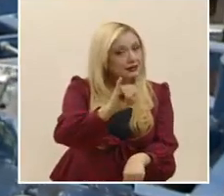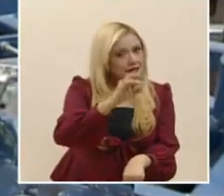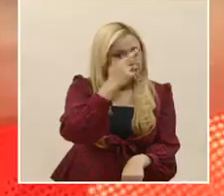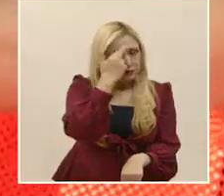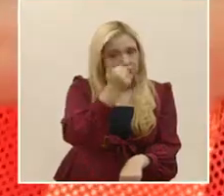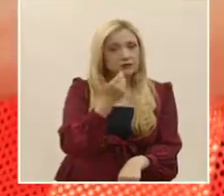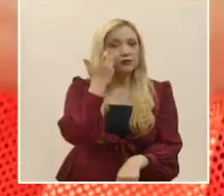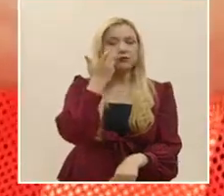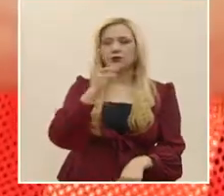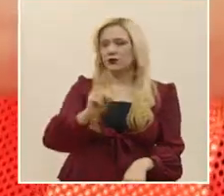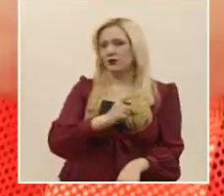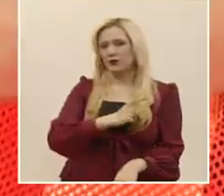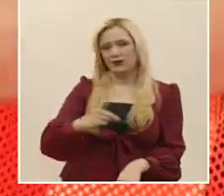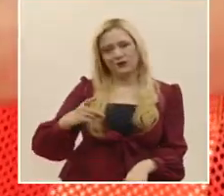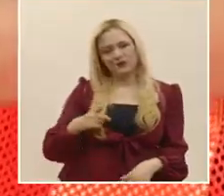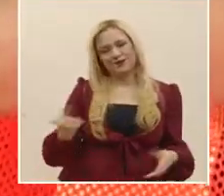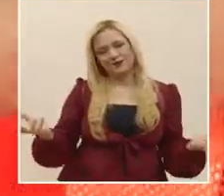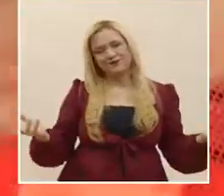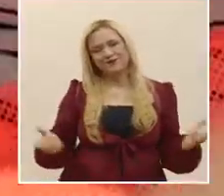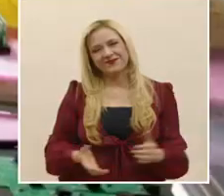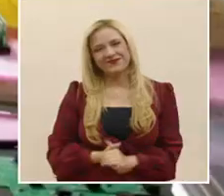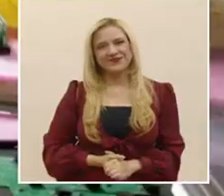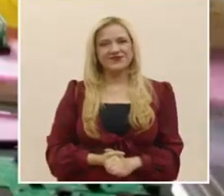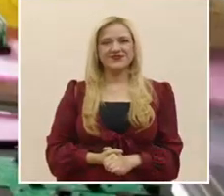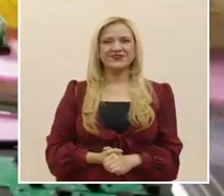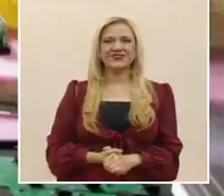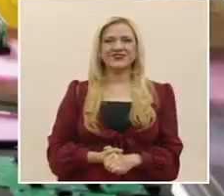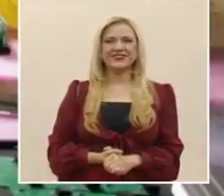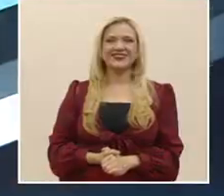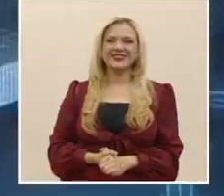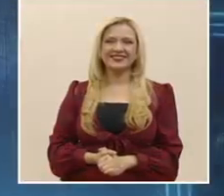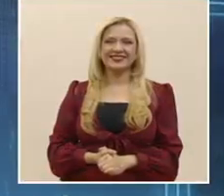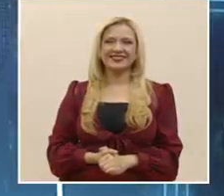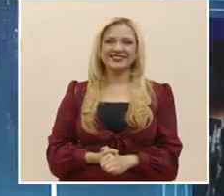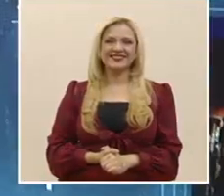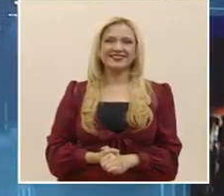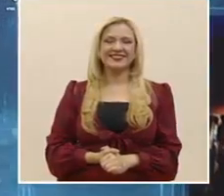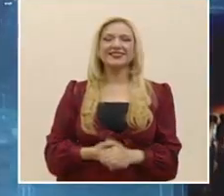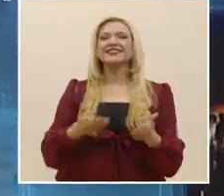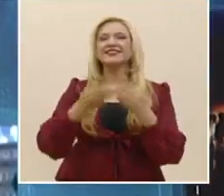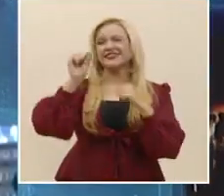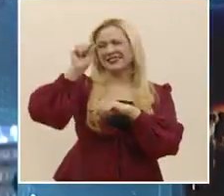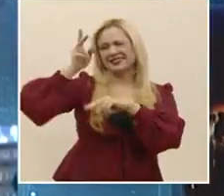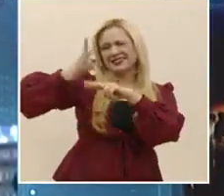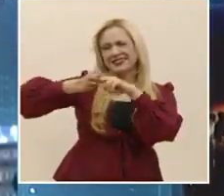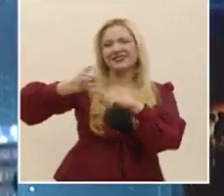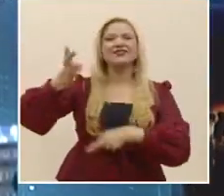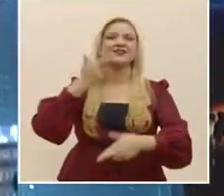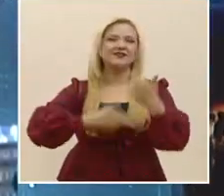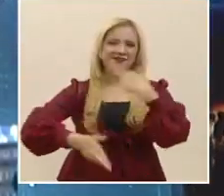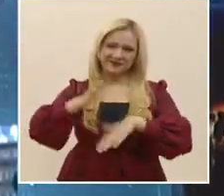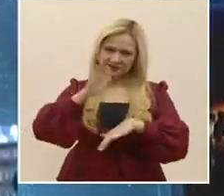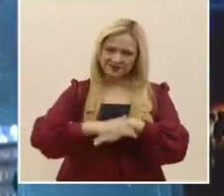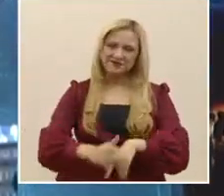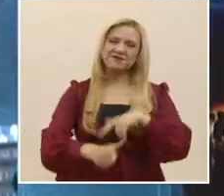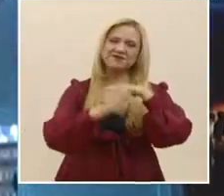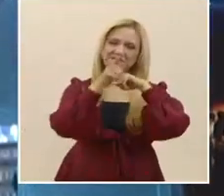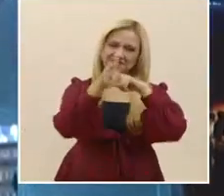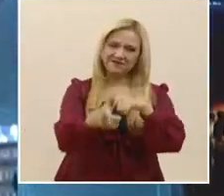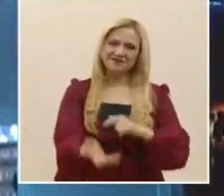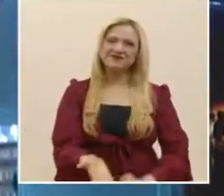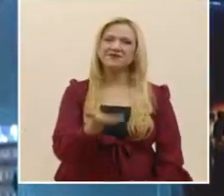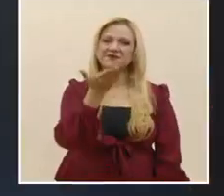la Federación, José Luis Guerra García. Momento de una pausa, no se vaya, será muy breve